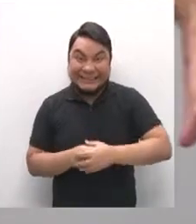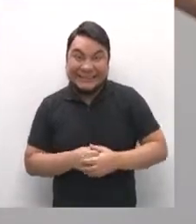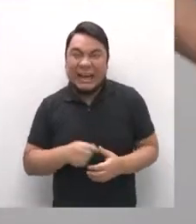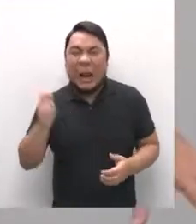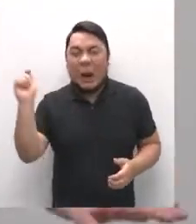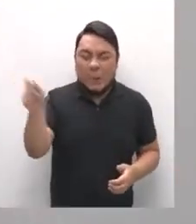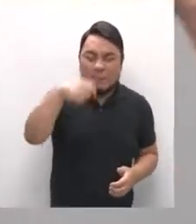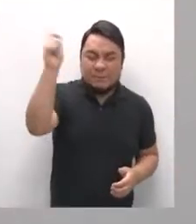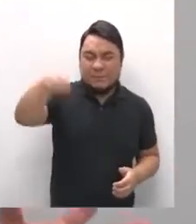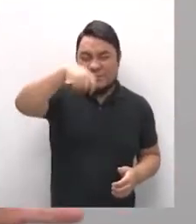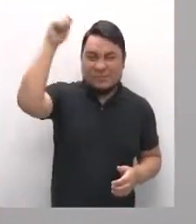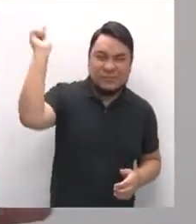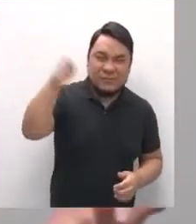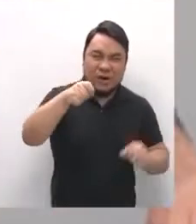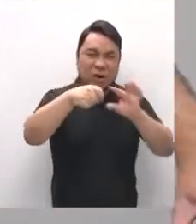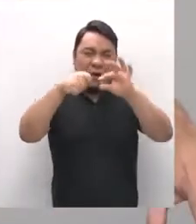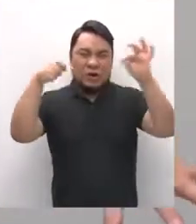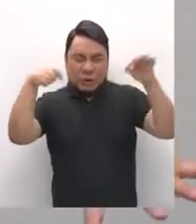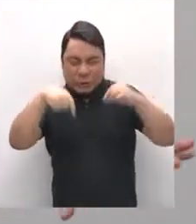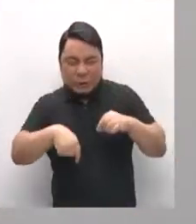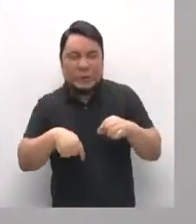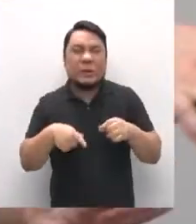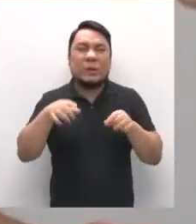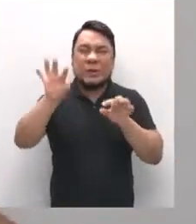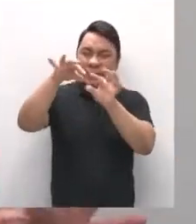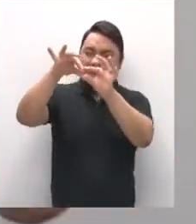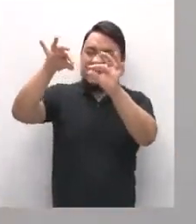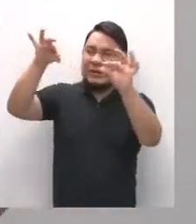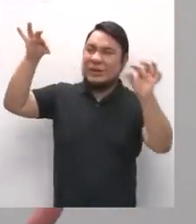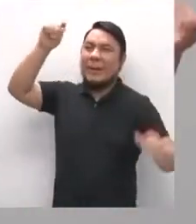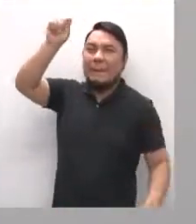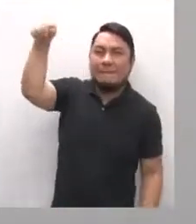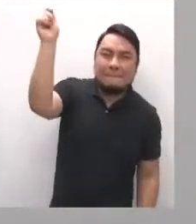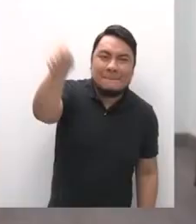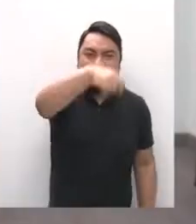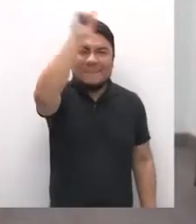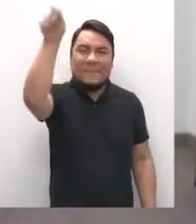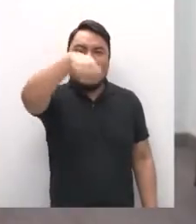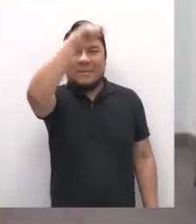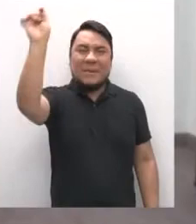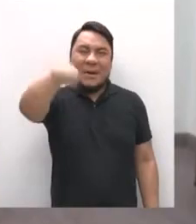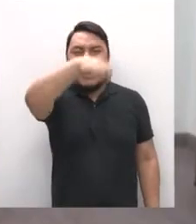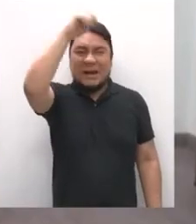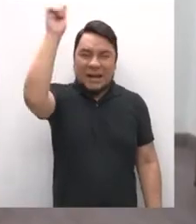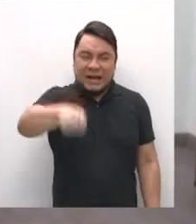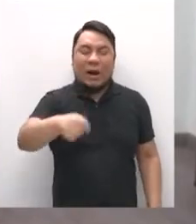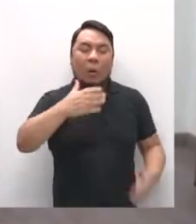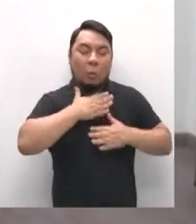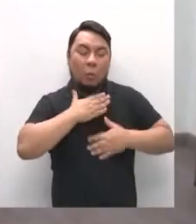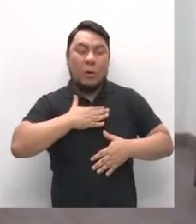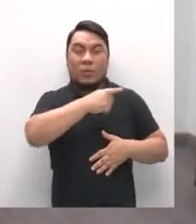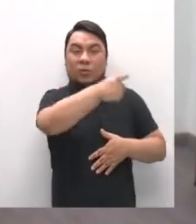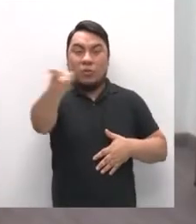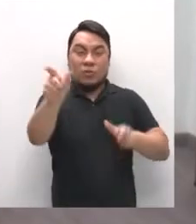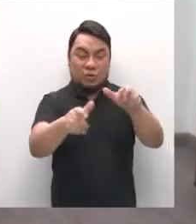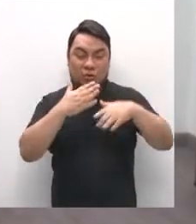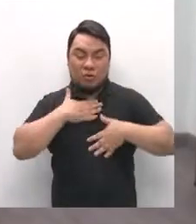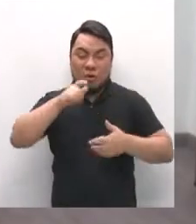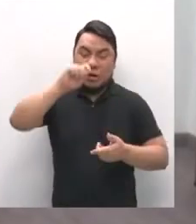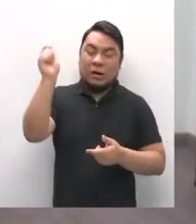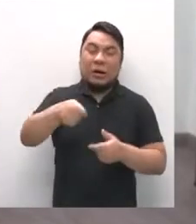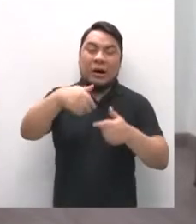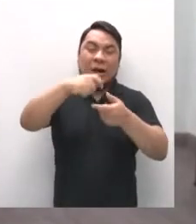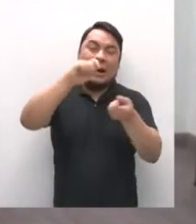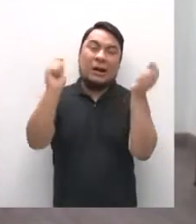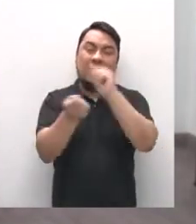¡abracadabra! ¡Pata de cabra! ¡Que este cuerpo y el de las niñas y niños se transforme en una olla de